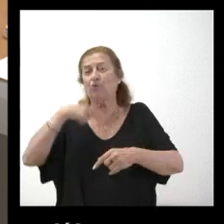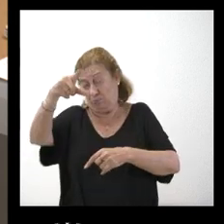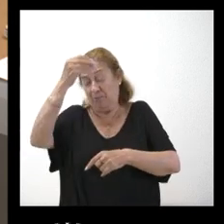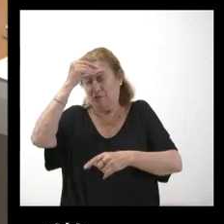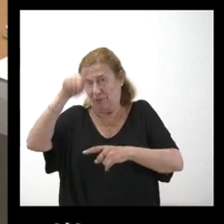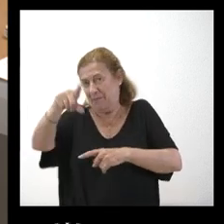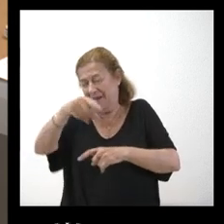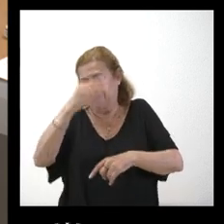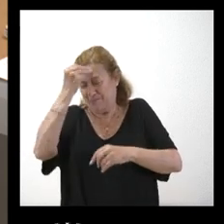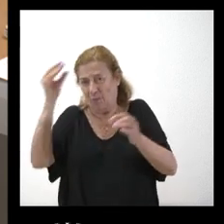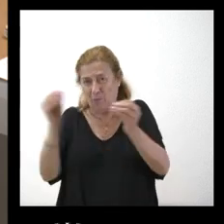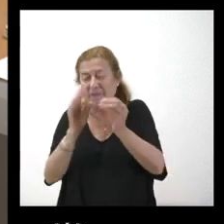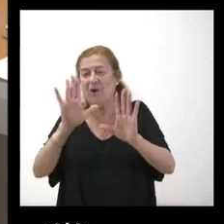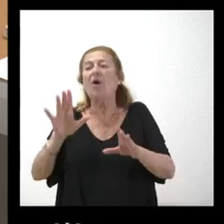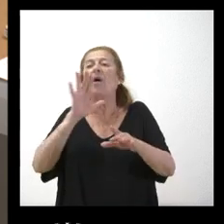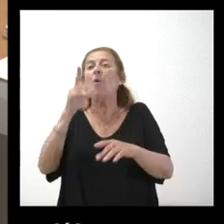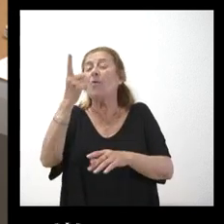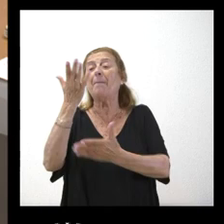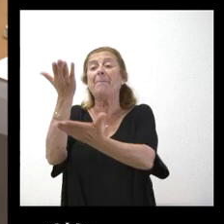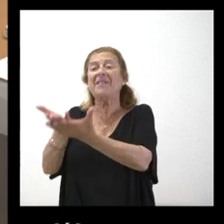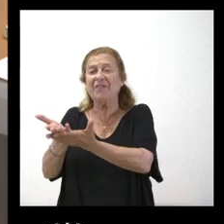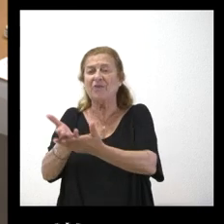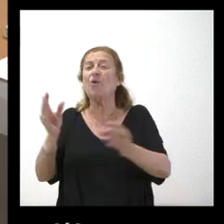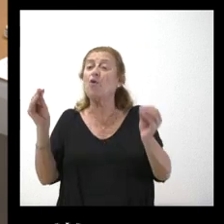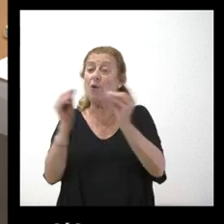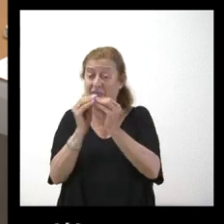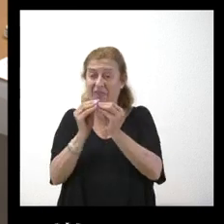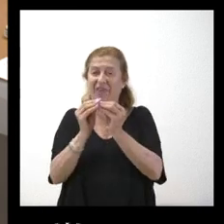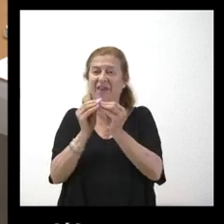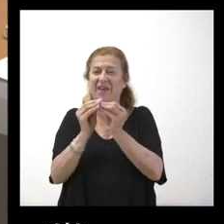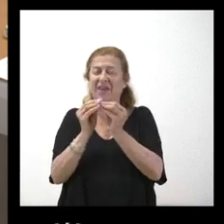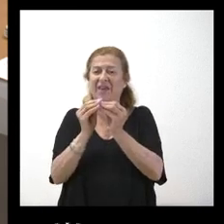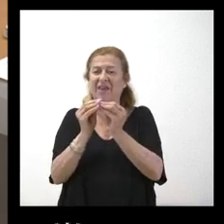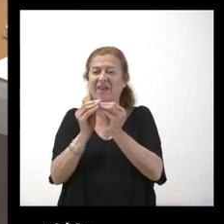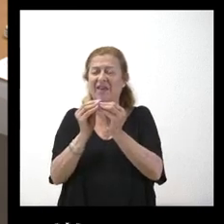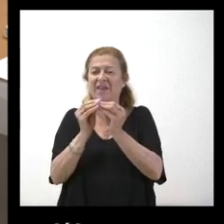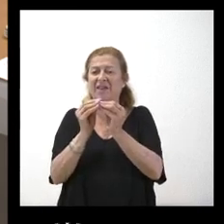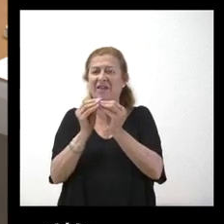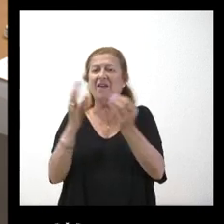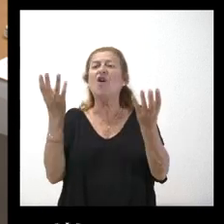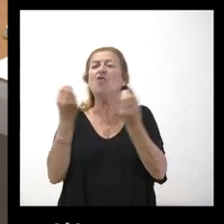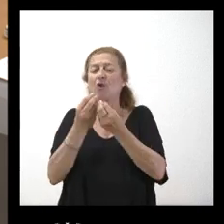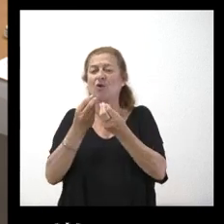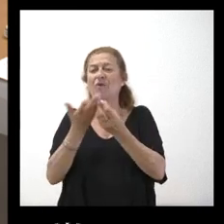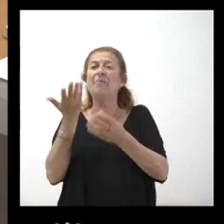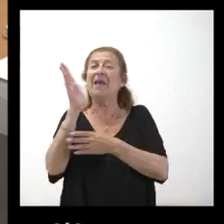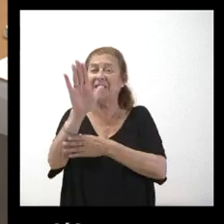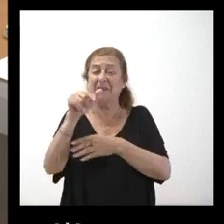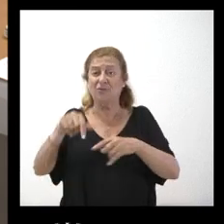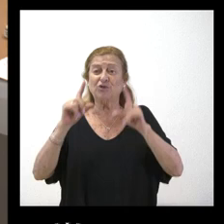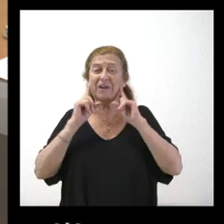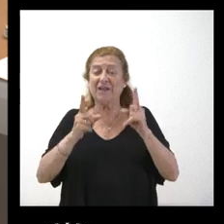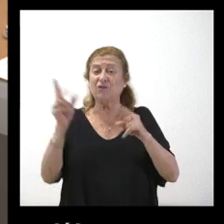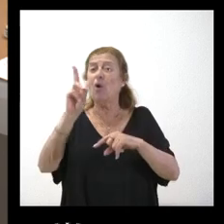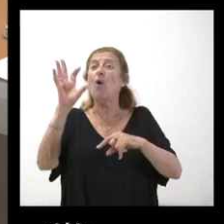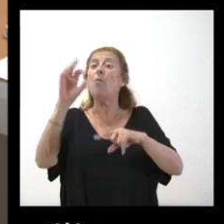eh al ser una petición que coincide con con con los planteamientos en este caso de